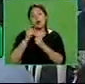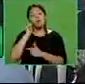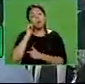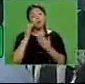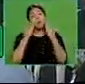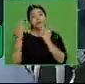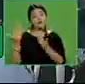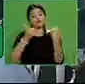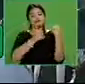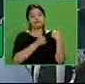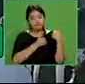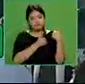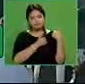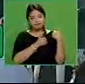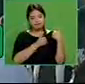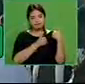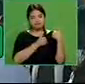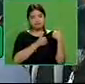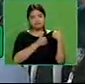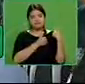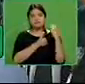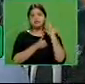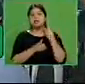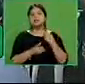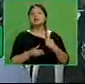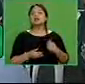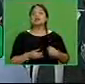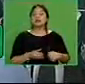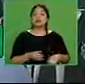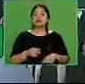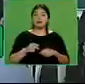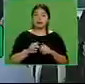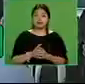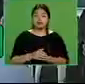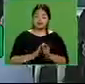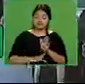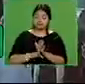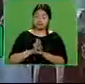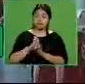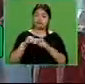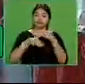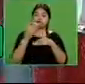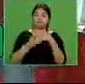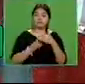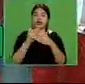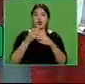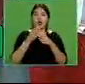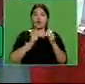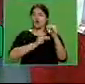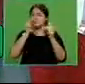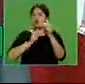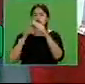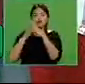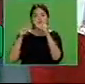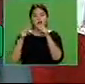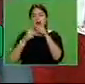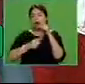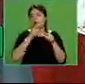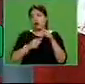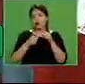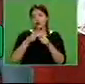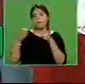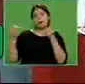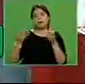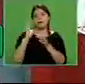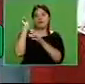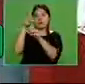tiene la responsabilidad desde Corpo Amazonas de llevar adelante, de terminar con eficiencia todas esas obras para el